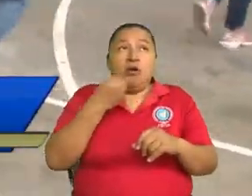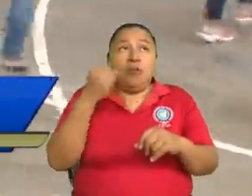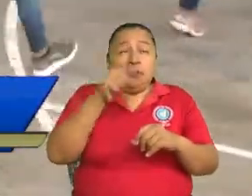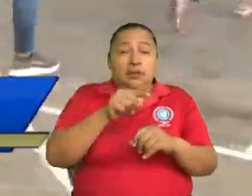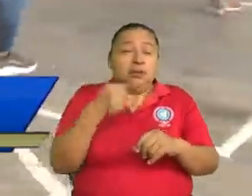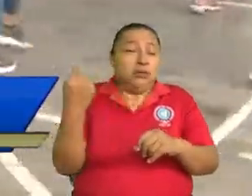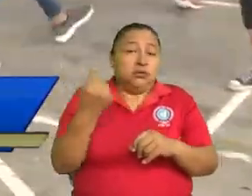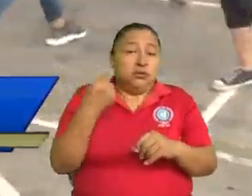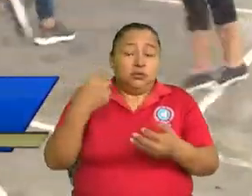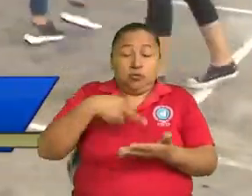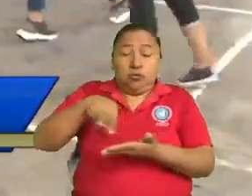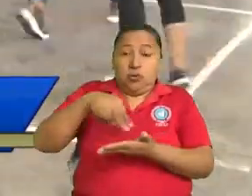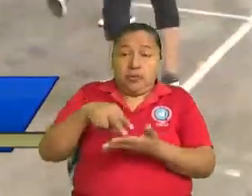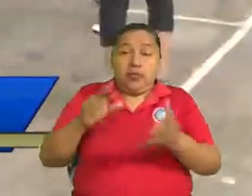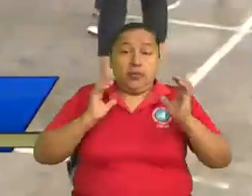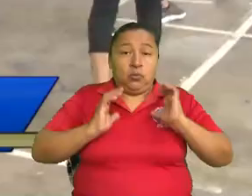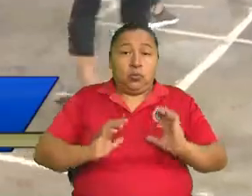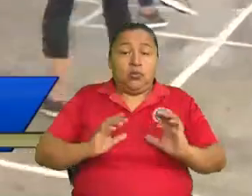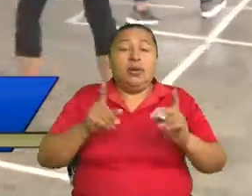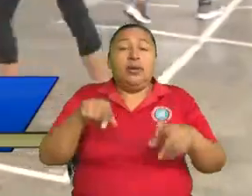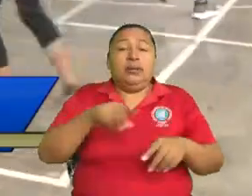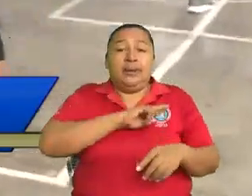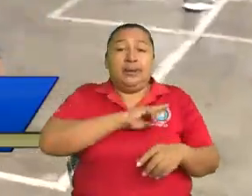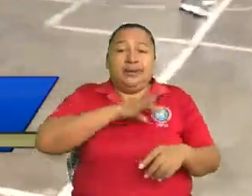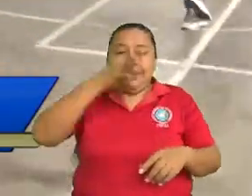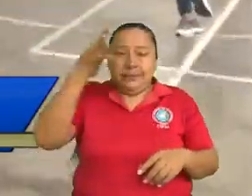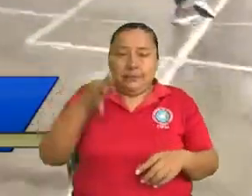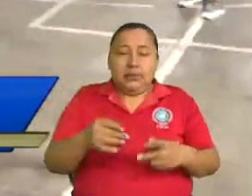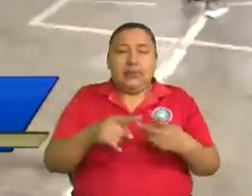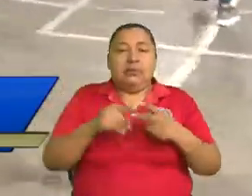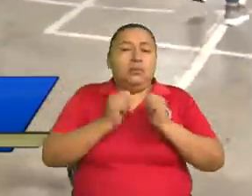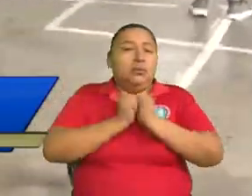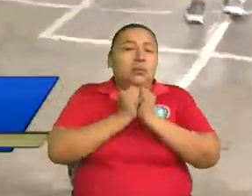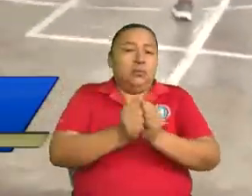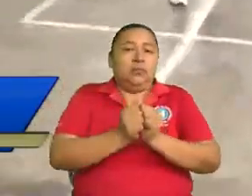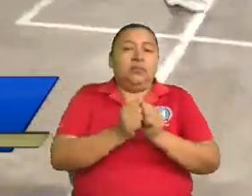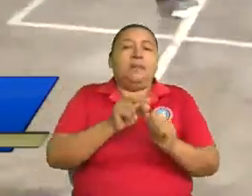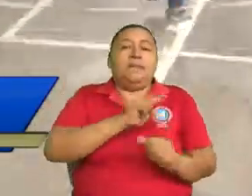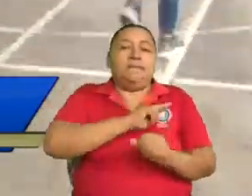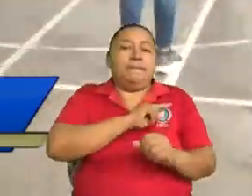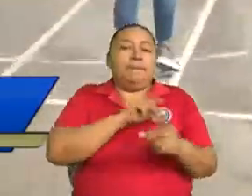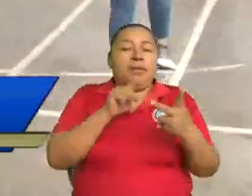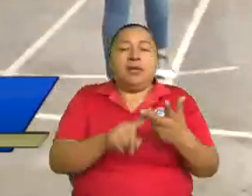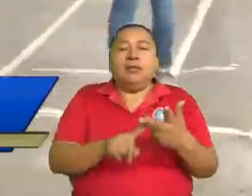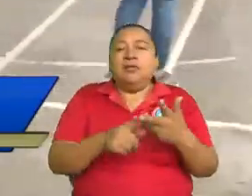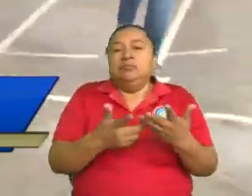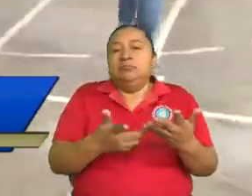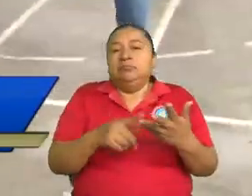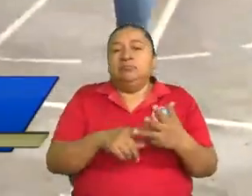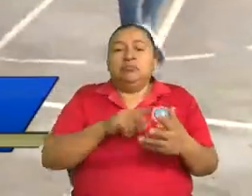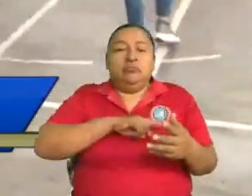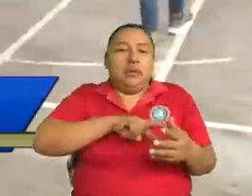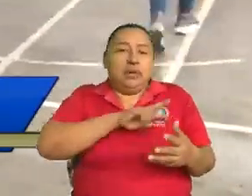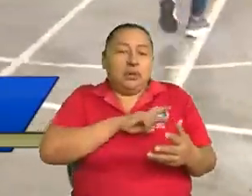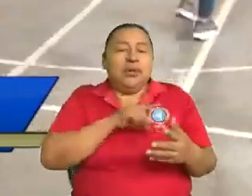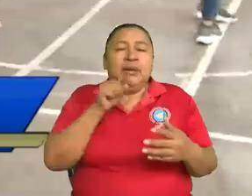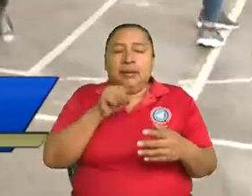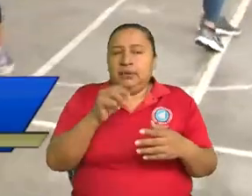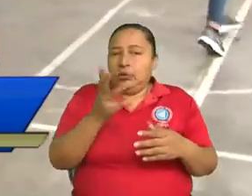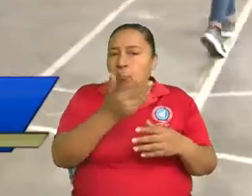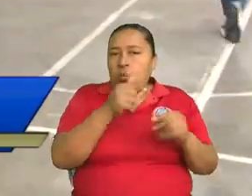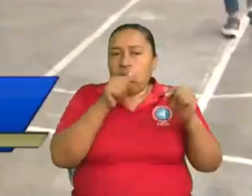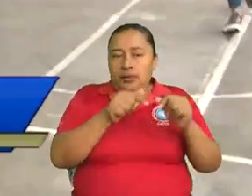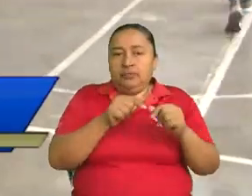es solamente movimiento físico, también hay disciplina, también hay compañerismo, también hay valores. Entonces hay de